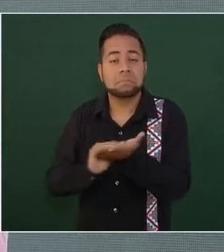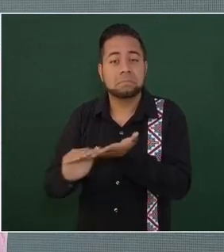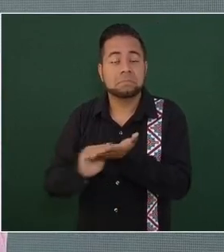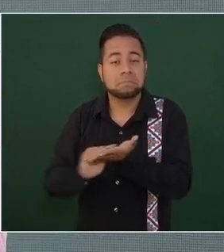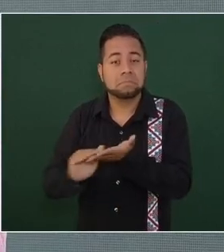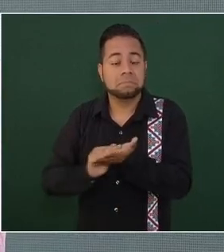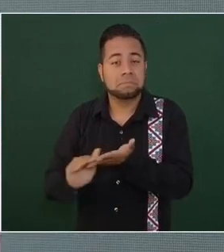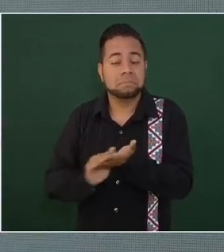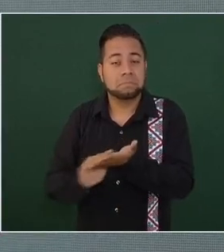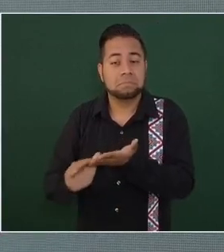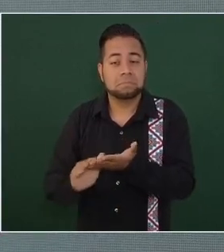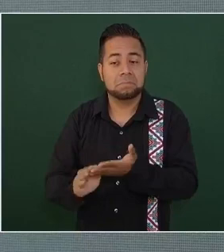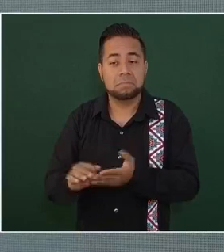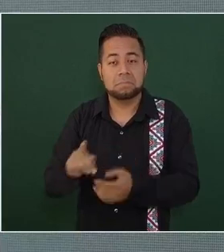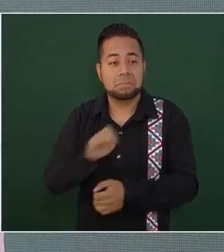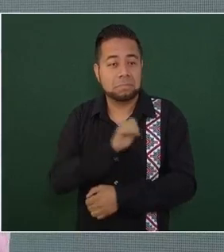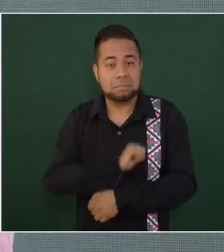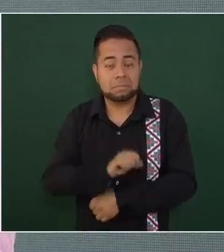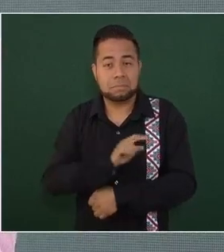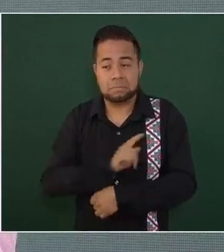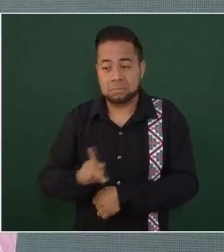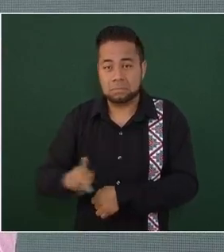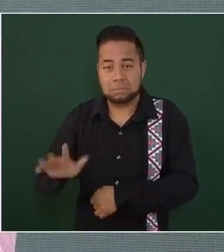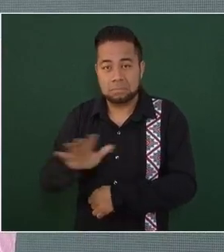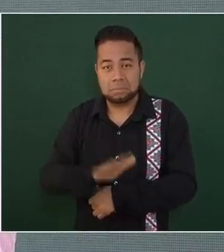la salud pública